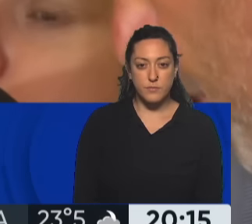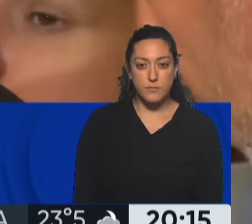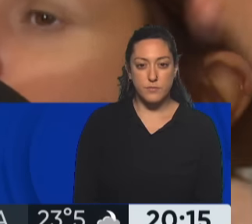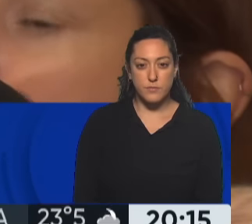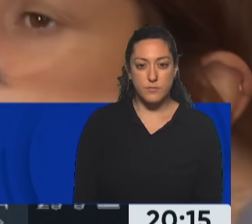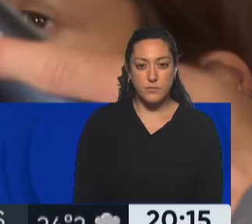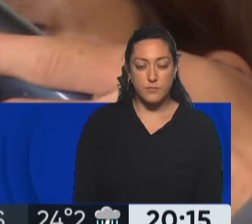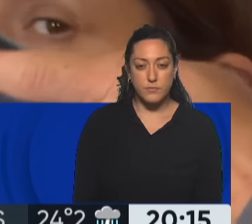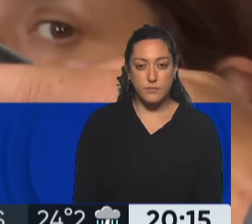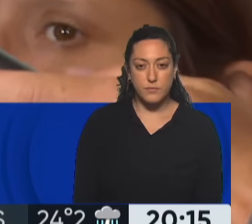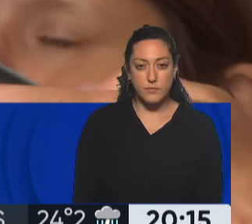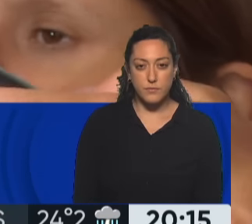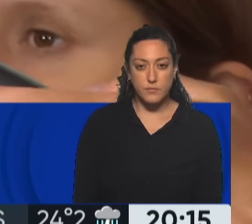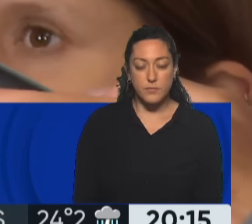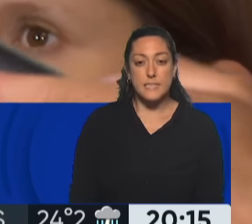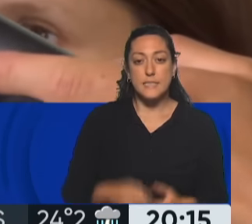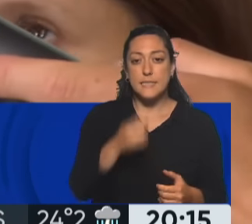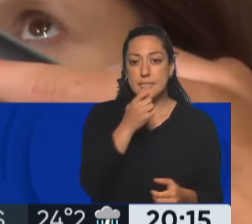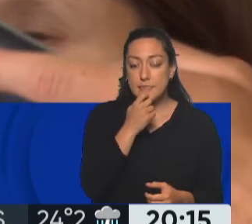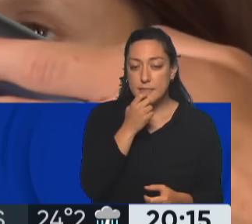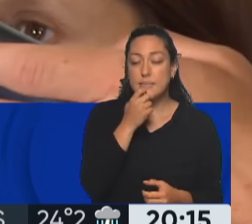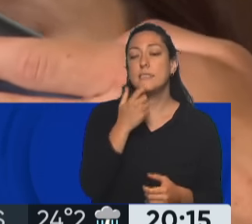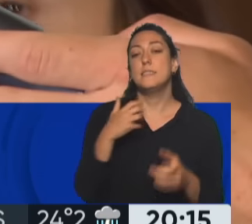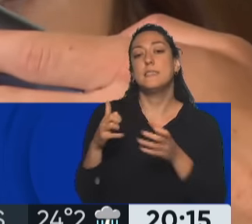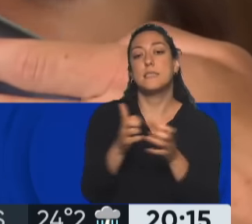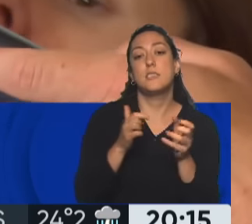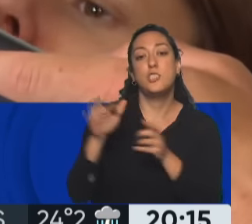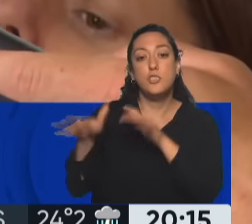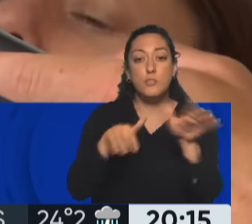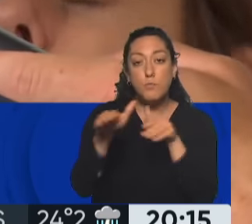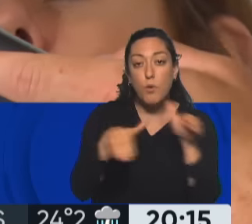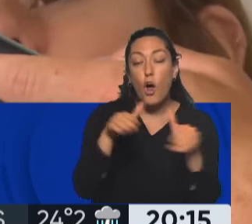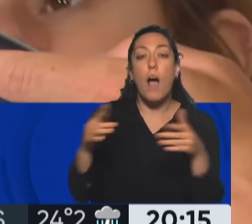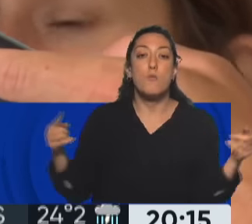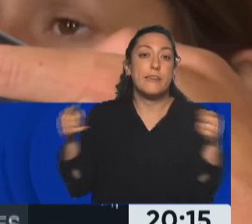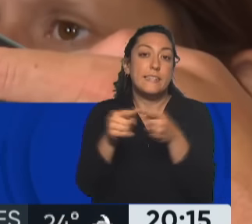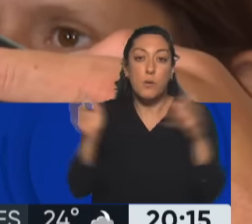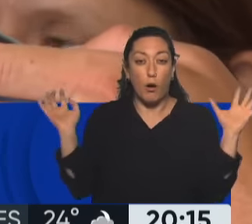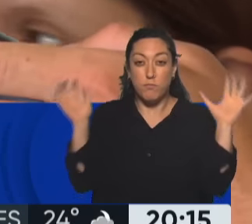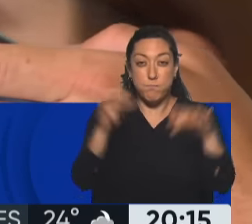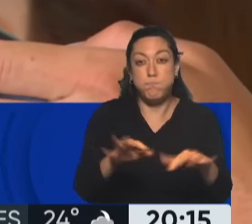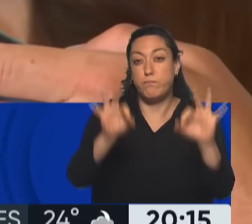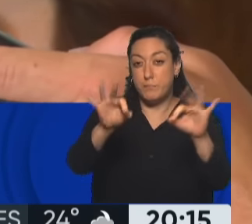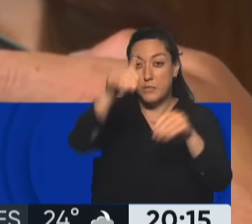Pero siempre el deseo cuando uno convoca una sesión es que logremos obtener el quórum para poder avanzar en eso, ¿no?